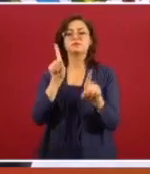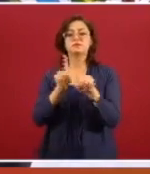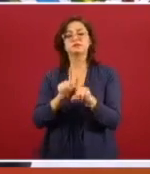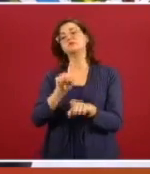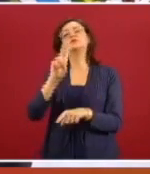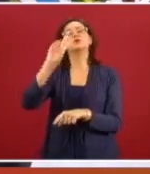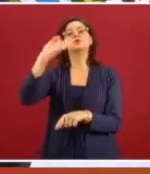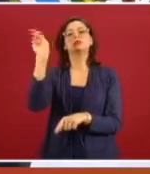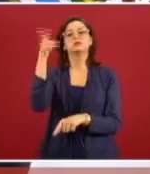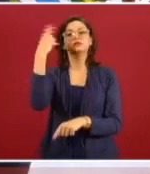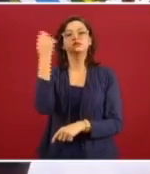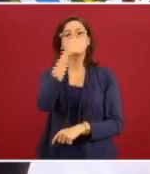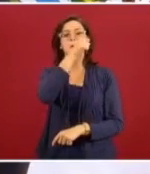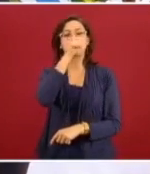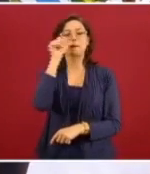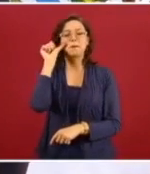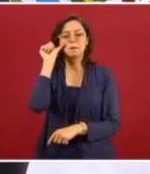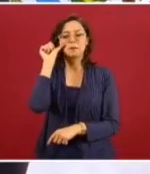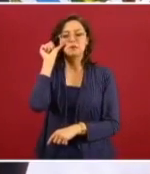Benito Juárez,